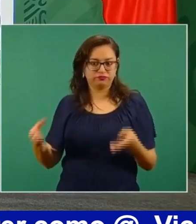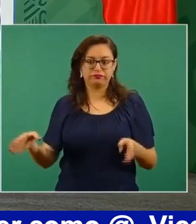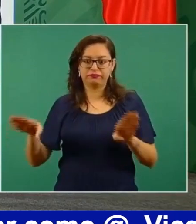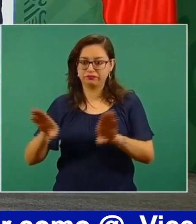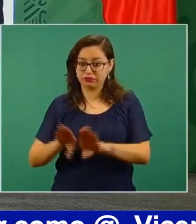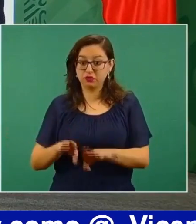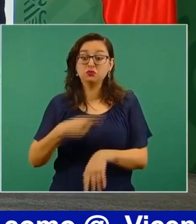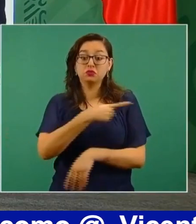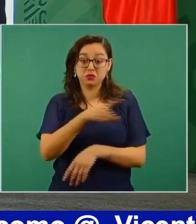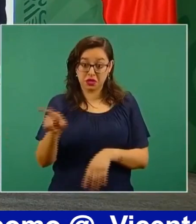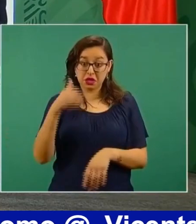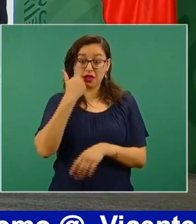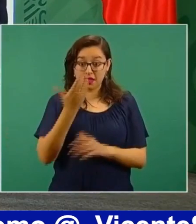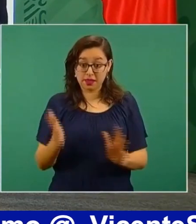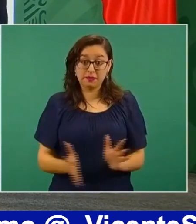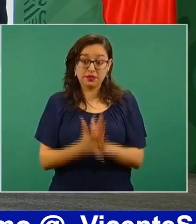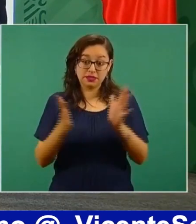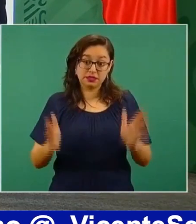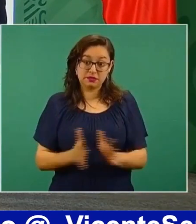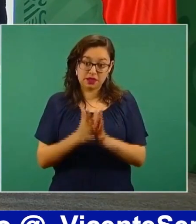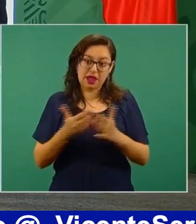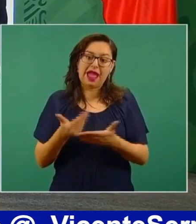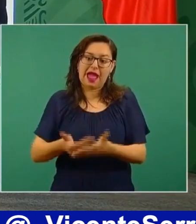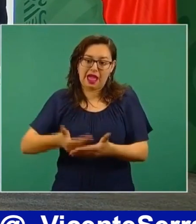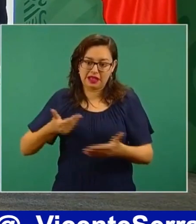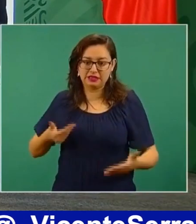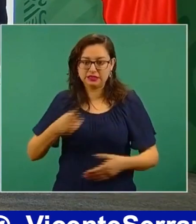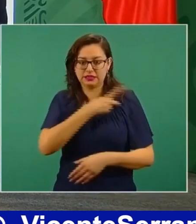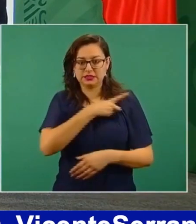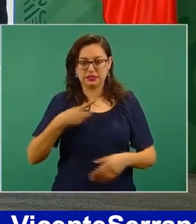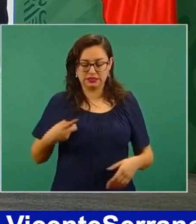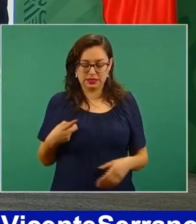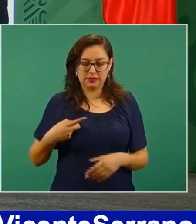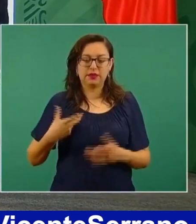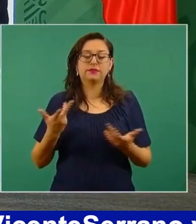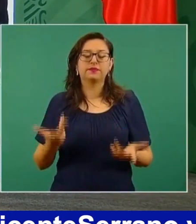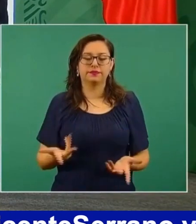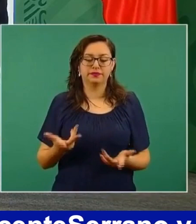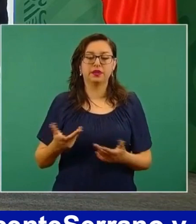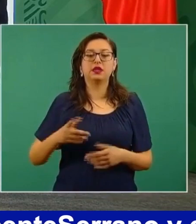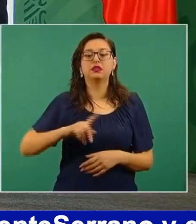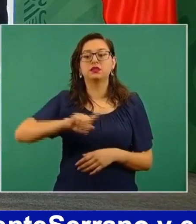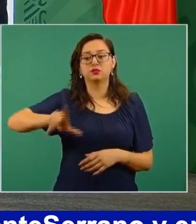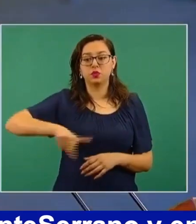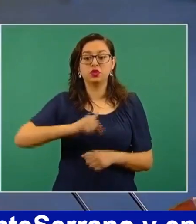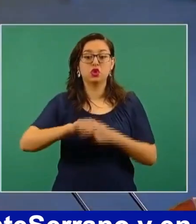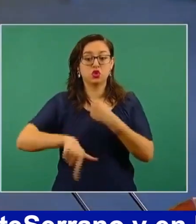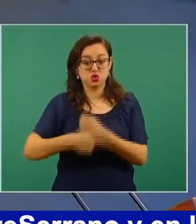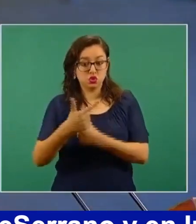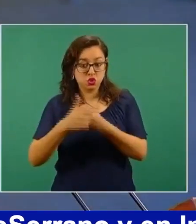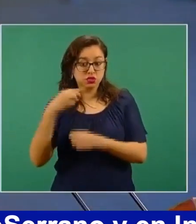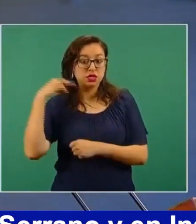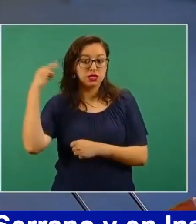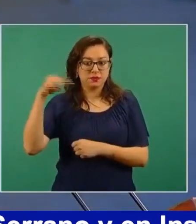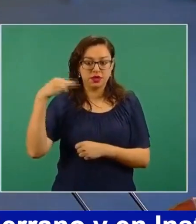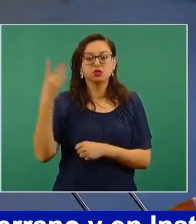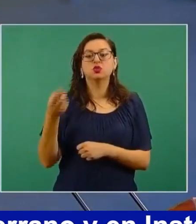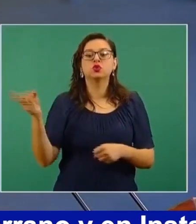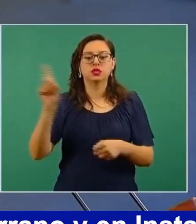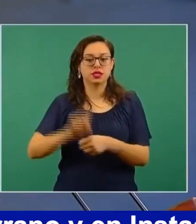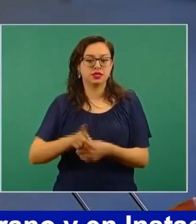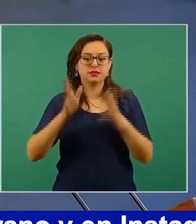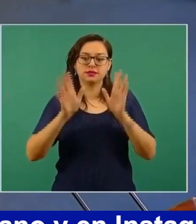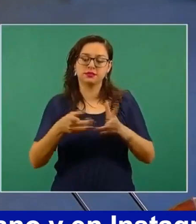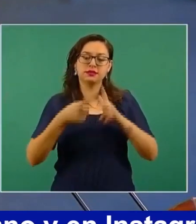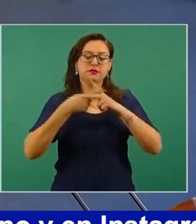antes de esa fecha. El 12 de marzo, como mencioné, es el día de la subasta. Ese día es donde se presentan las ofertas y es el día también donde